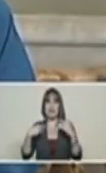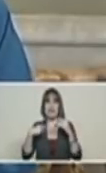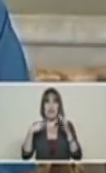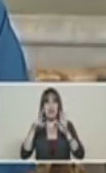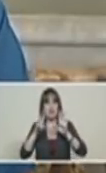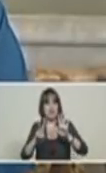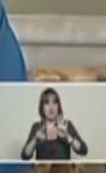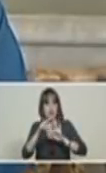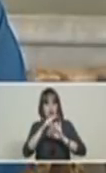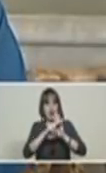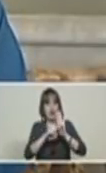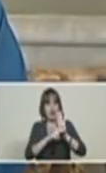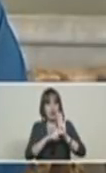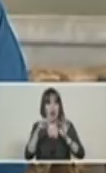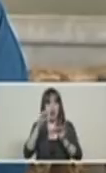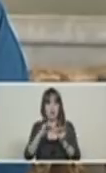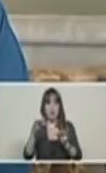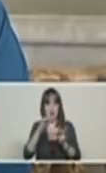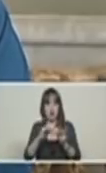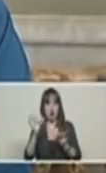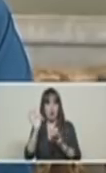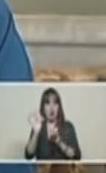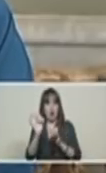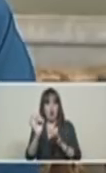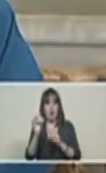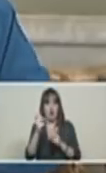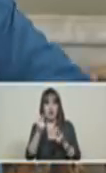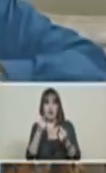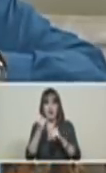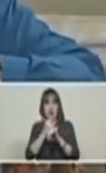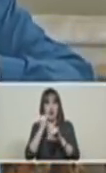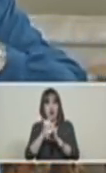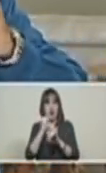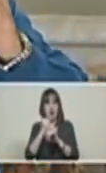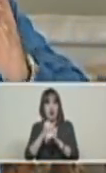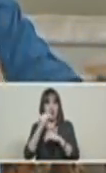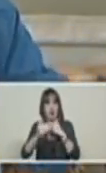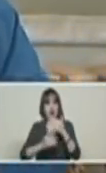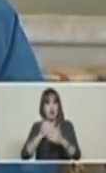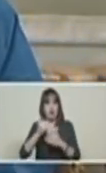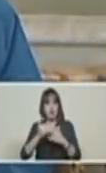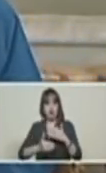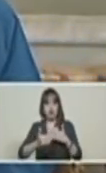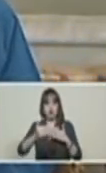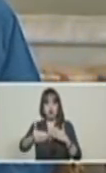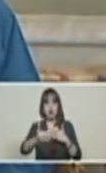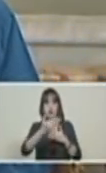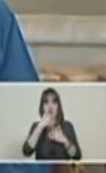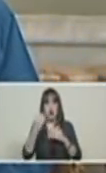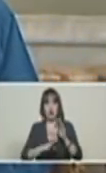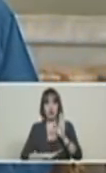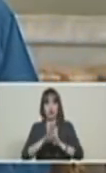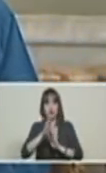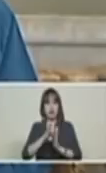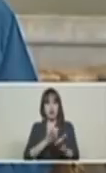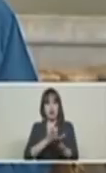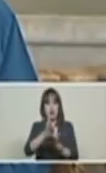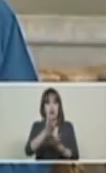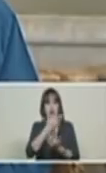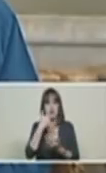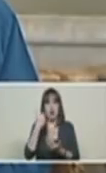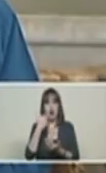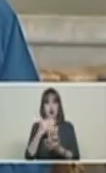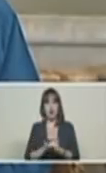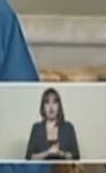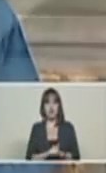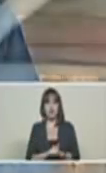Petro, moneda digital petrolera de Venezuela, que pica y se extiende y que va a generar grandes